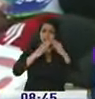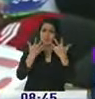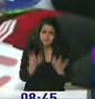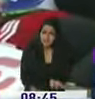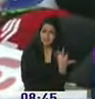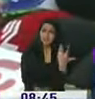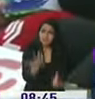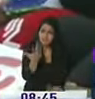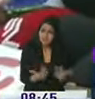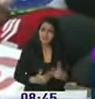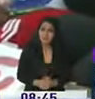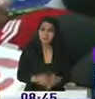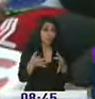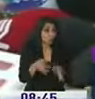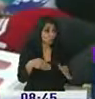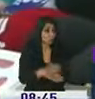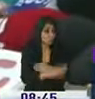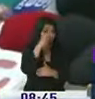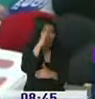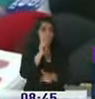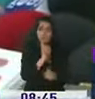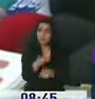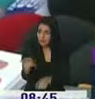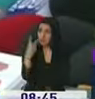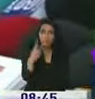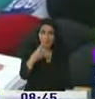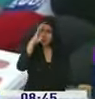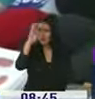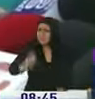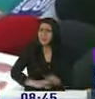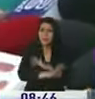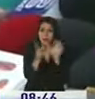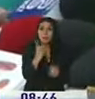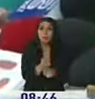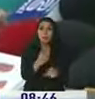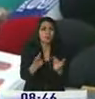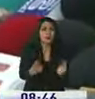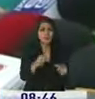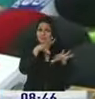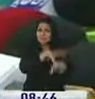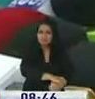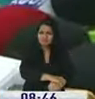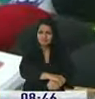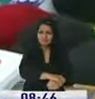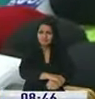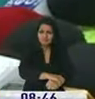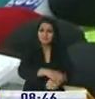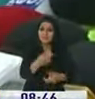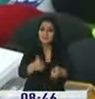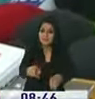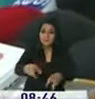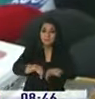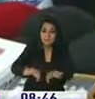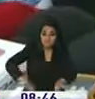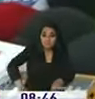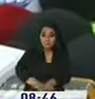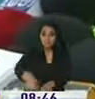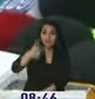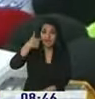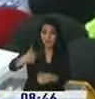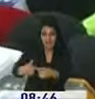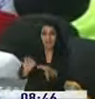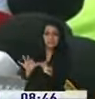el domicilio. ¿Sí? ¿Frente a los policías? Frente a la Policía Nacional, inmediatamente se procedió a verbalizar, se procedió a